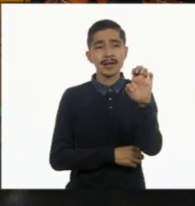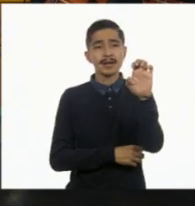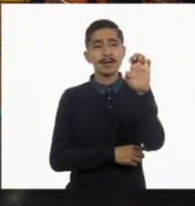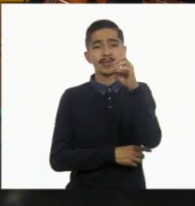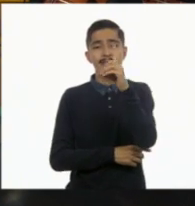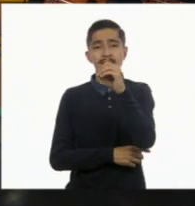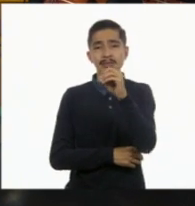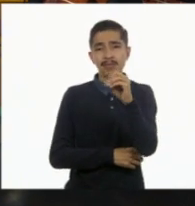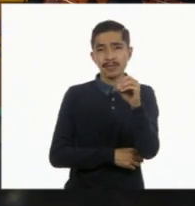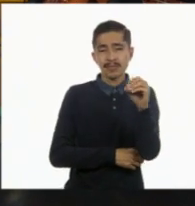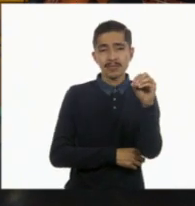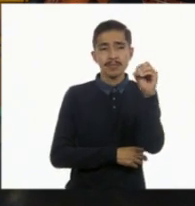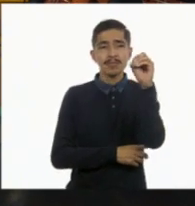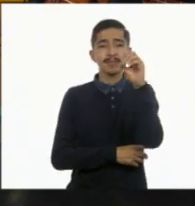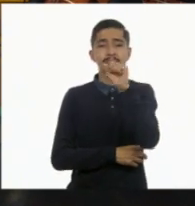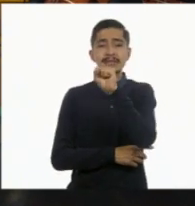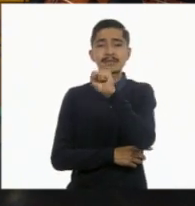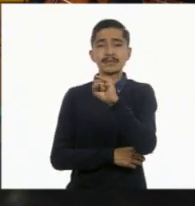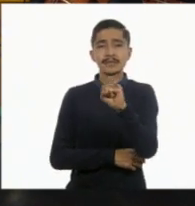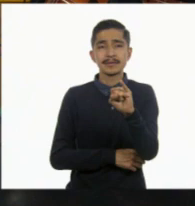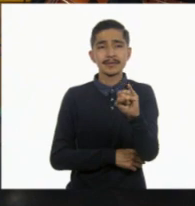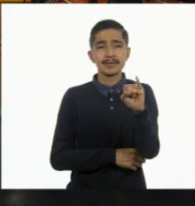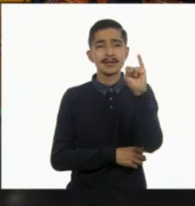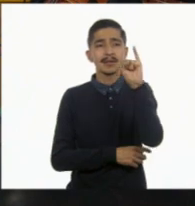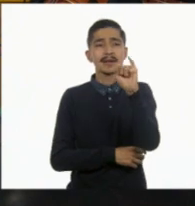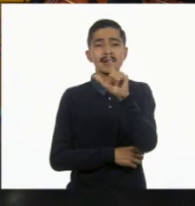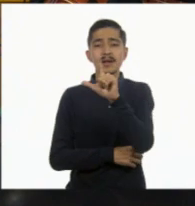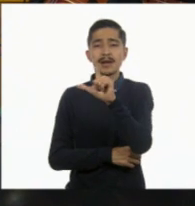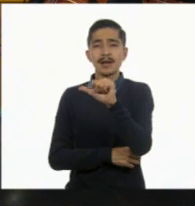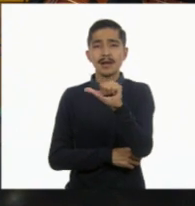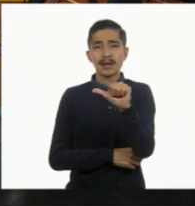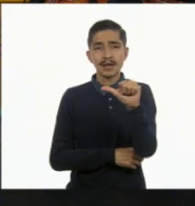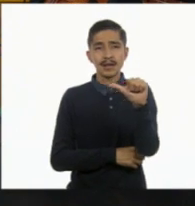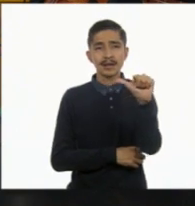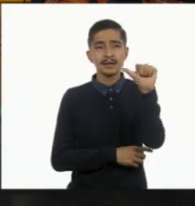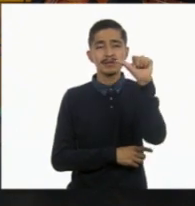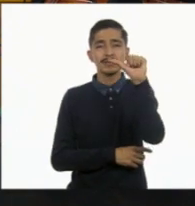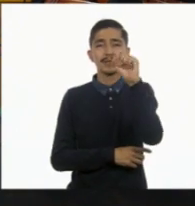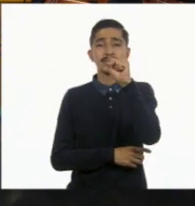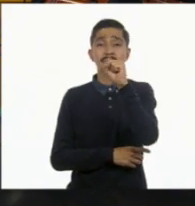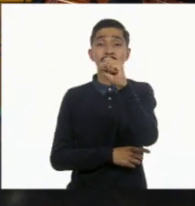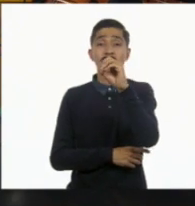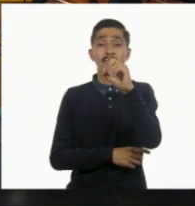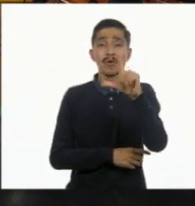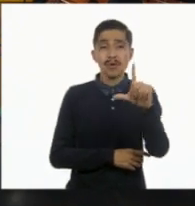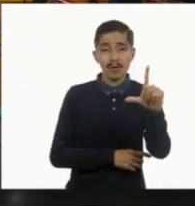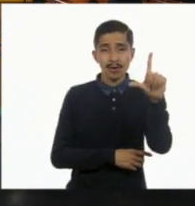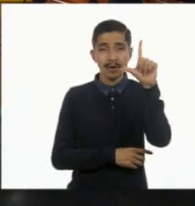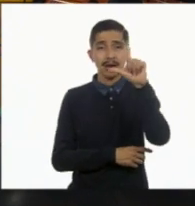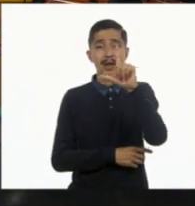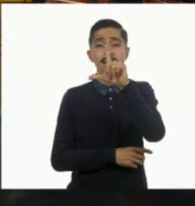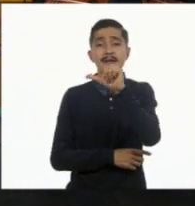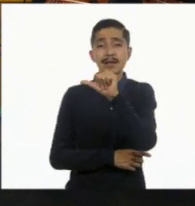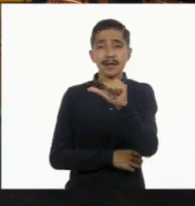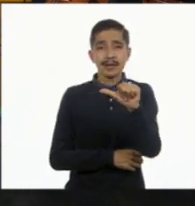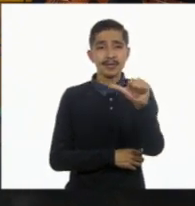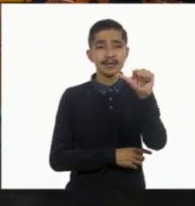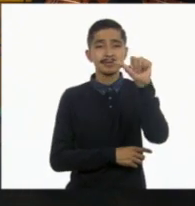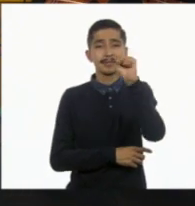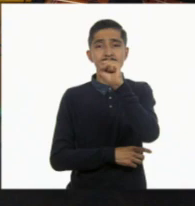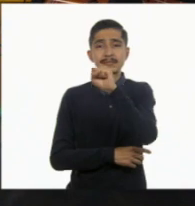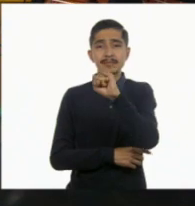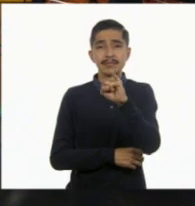re, do, si, la, sol,